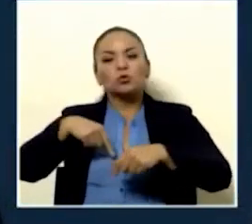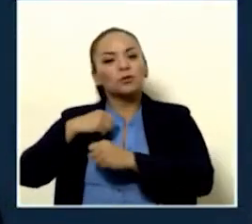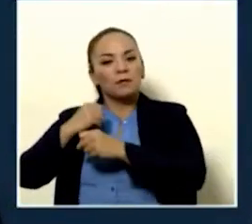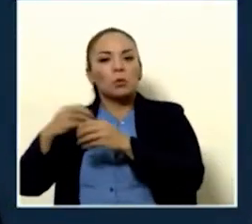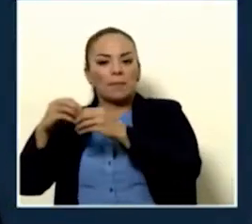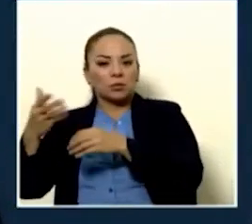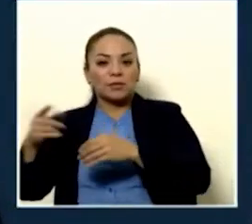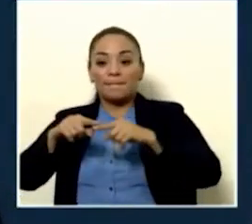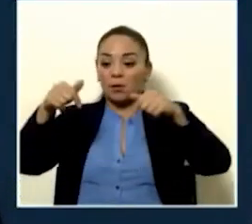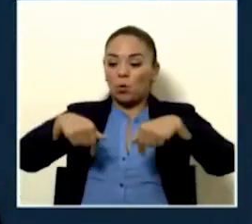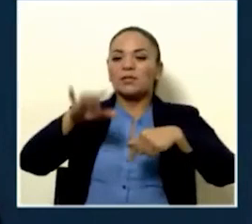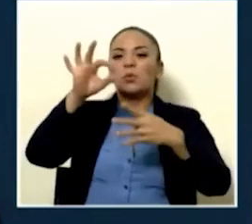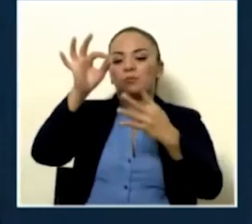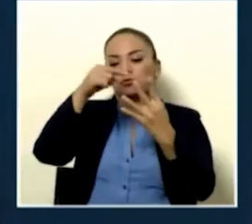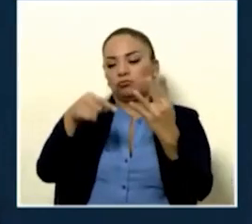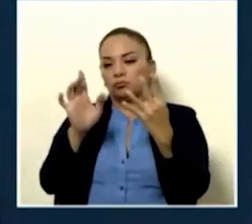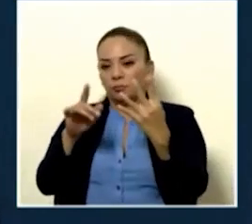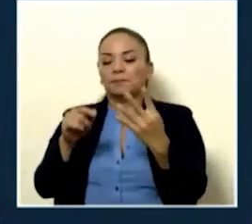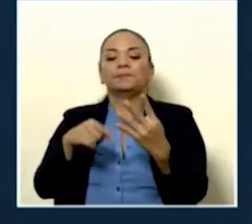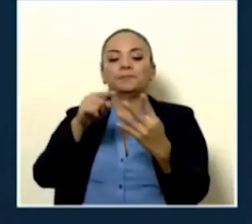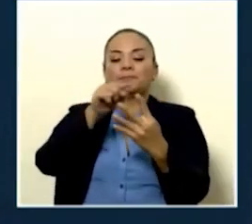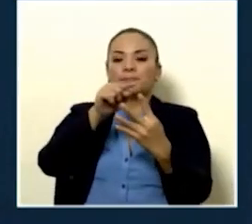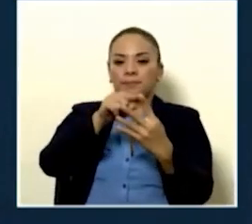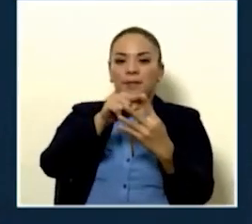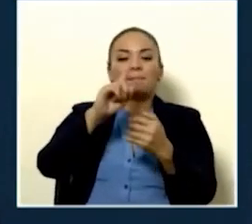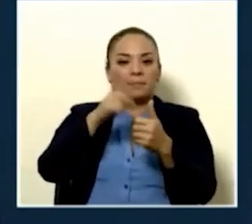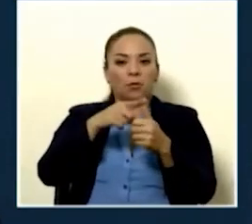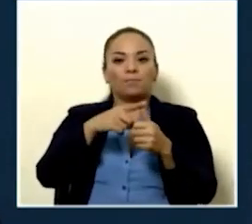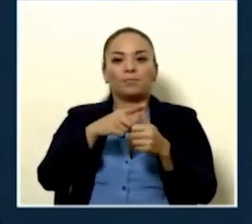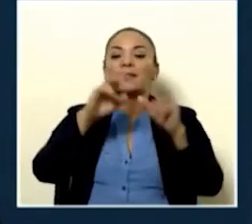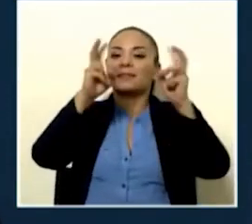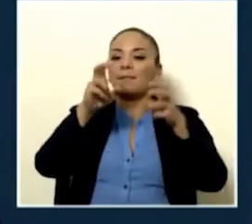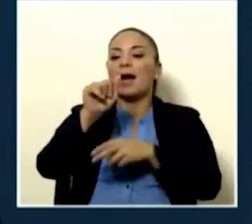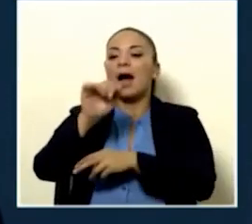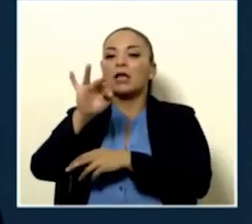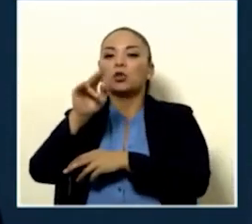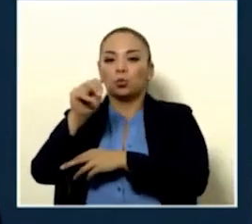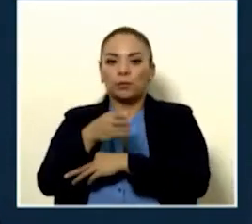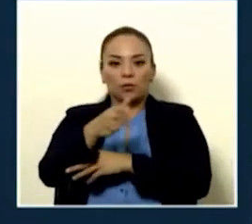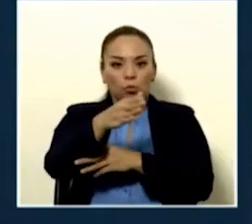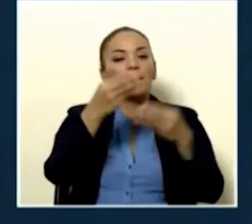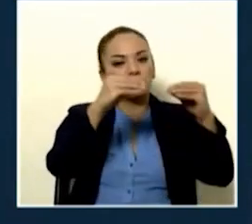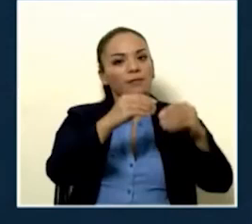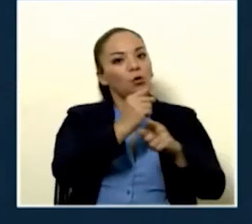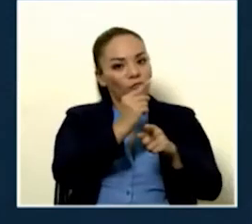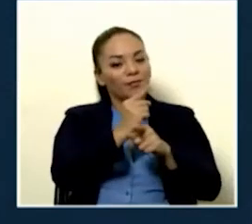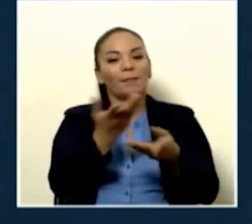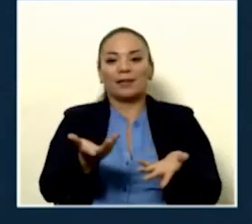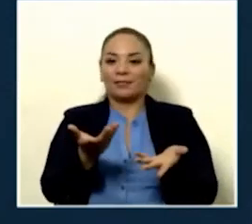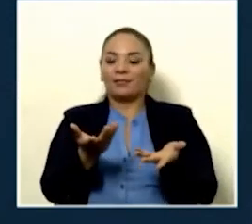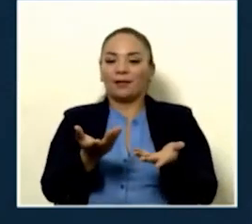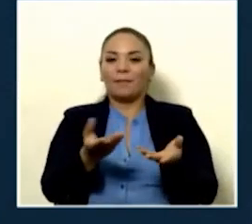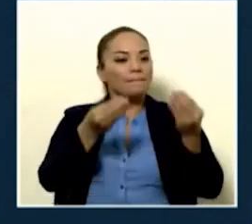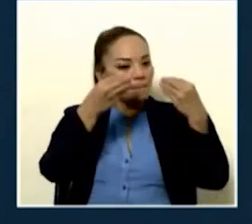pero los que escogimos hoy son: vamos a empezar a vender nuestro atún como debimos haberlo hecho siempre. Lo vamos a